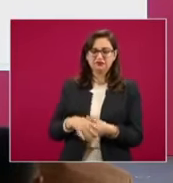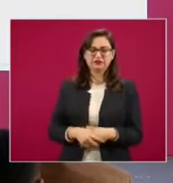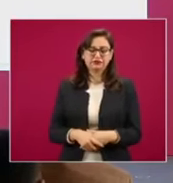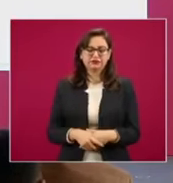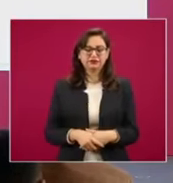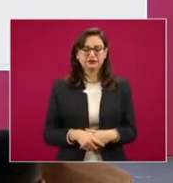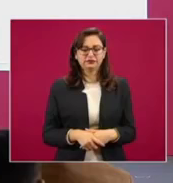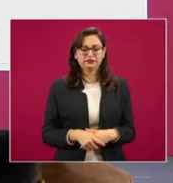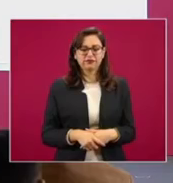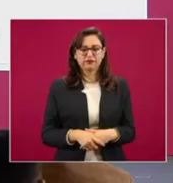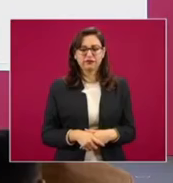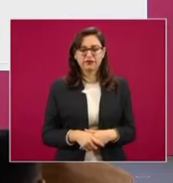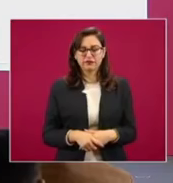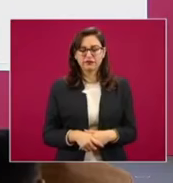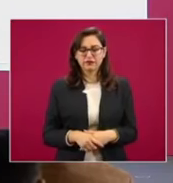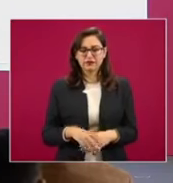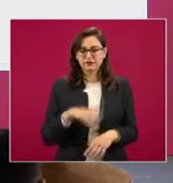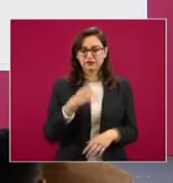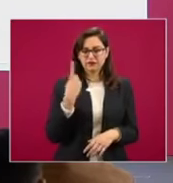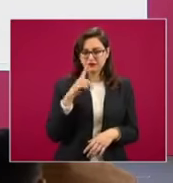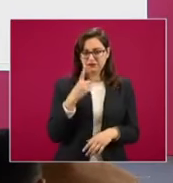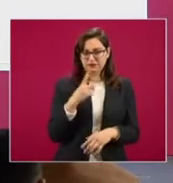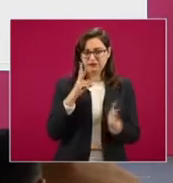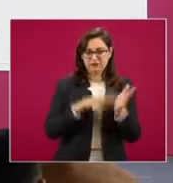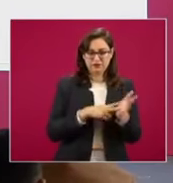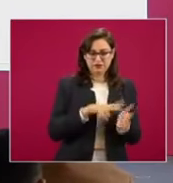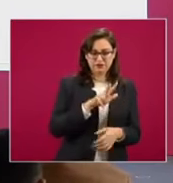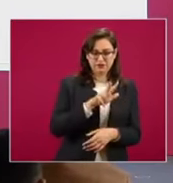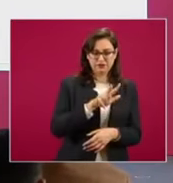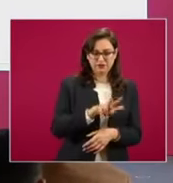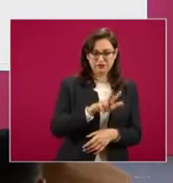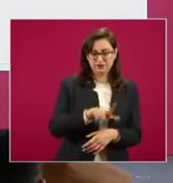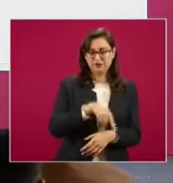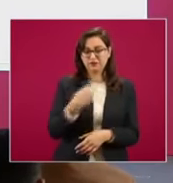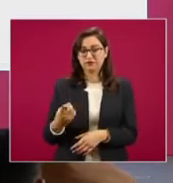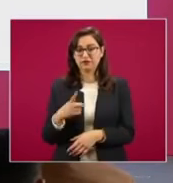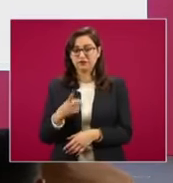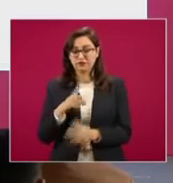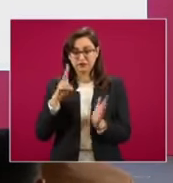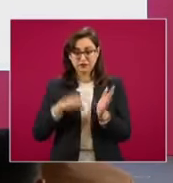hacen diciembre 18 diciembre 19